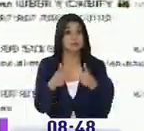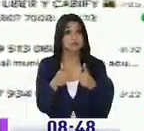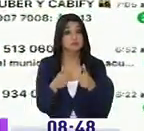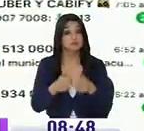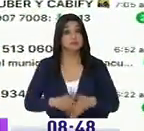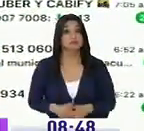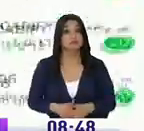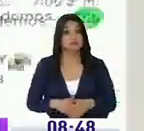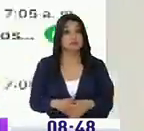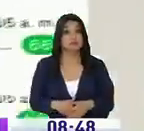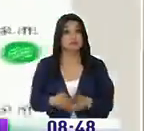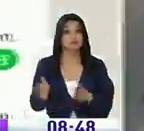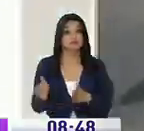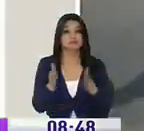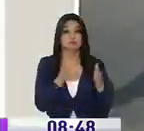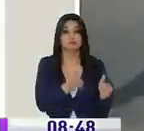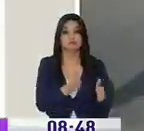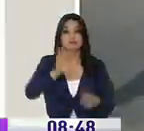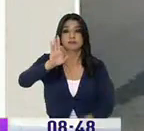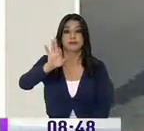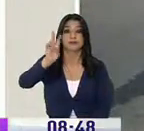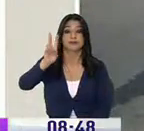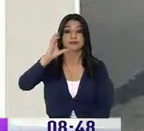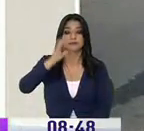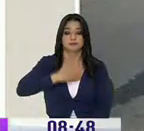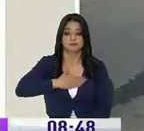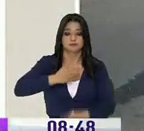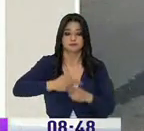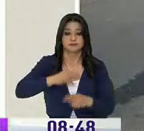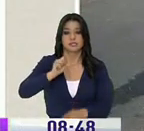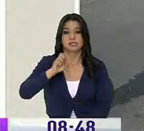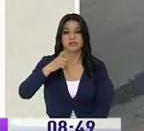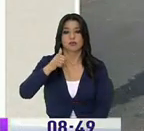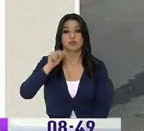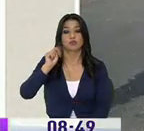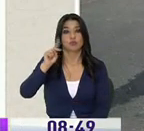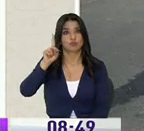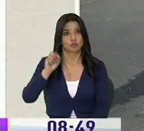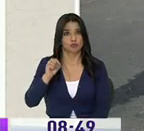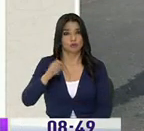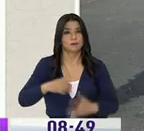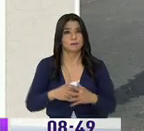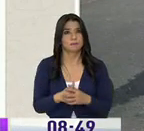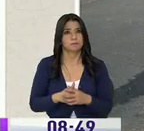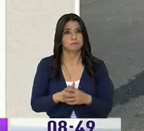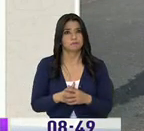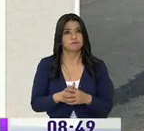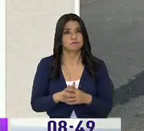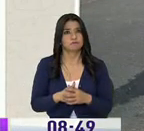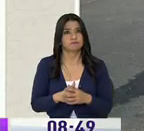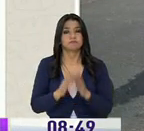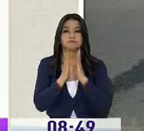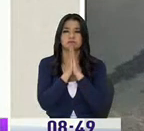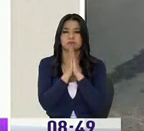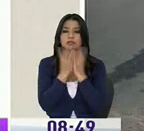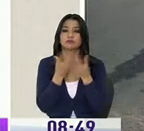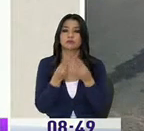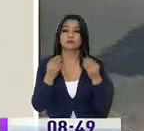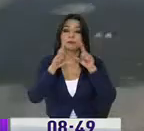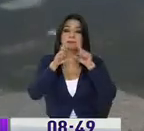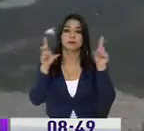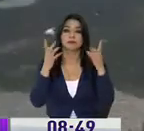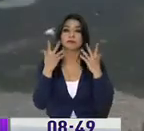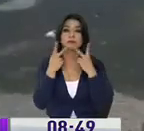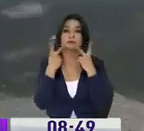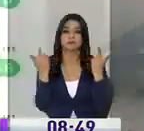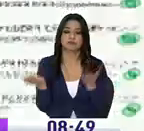válido. Señores TVC, me llamo Segundo Bucci y es pedir que en medio de ustedes nos pueden solucionar con el MOB, que vengan a